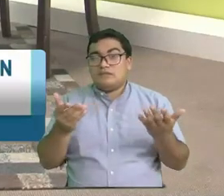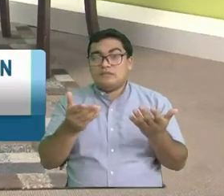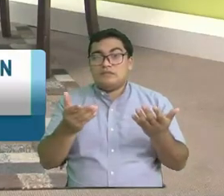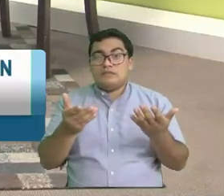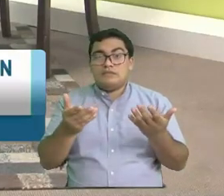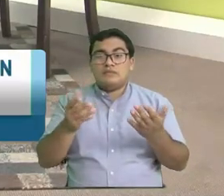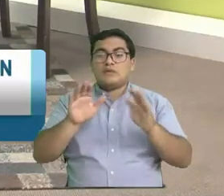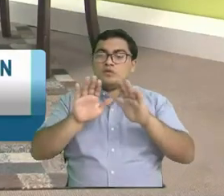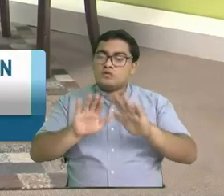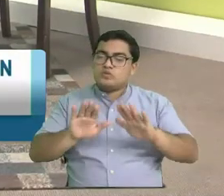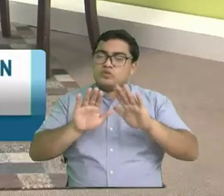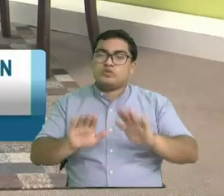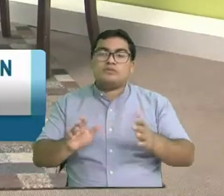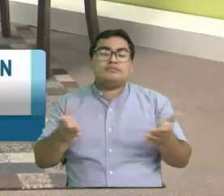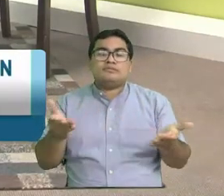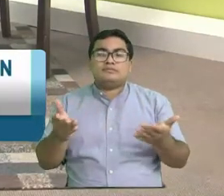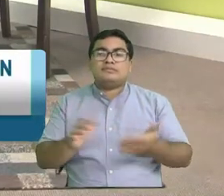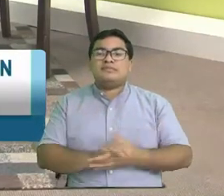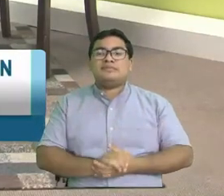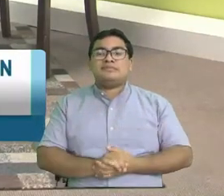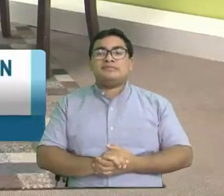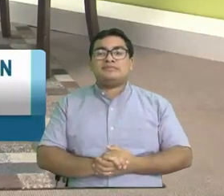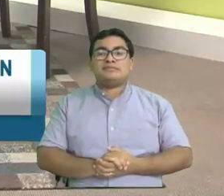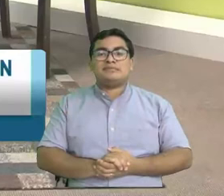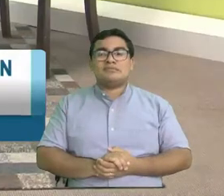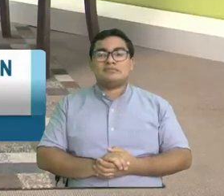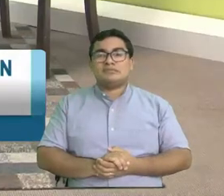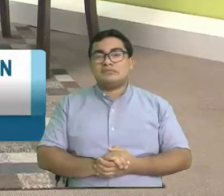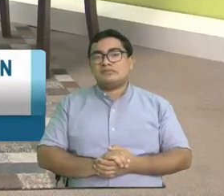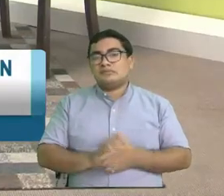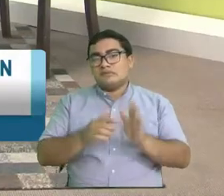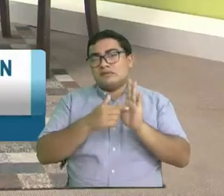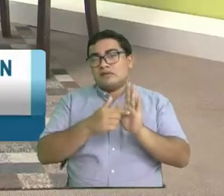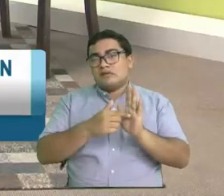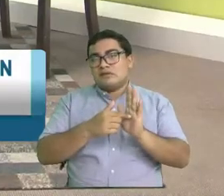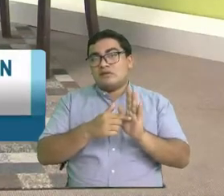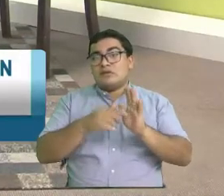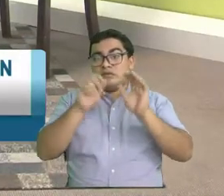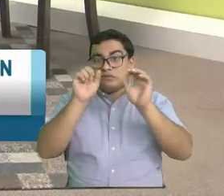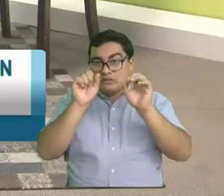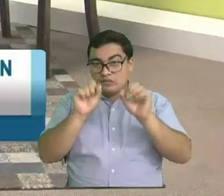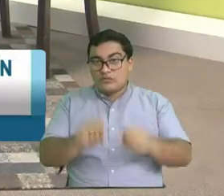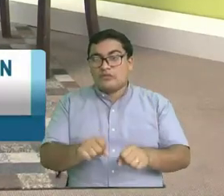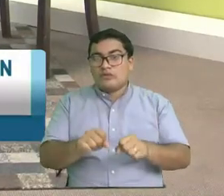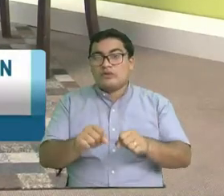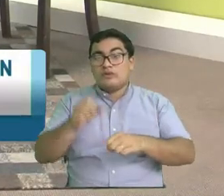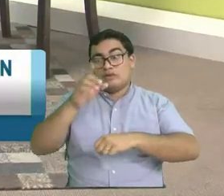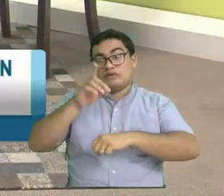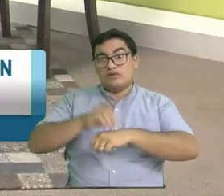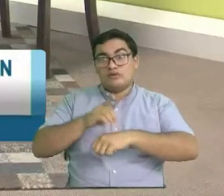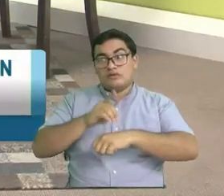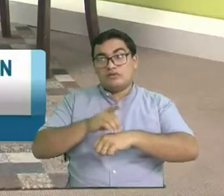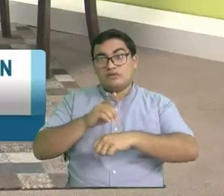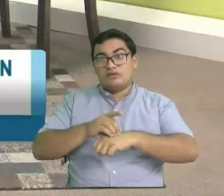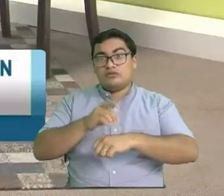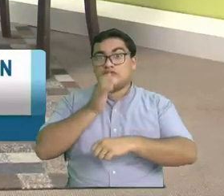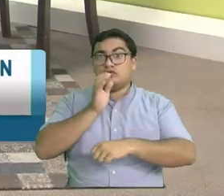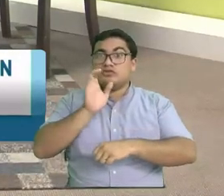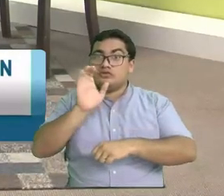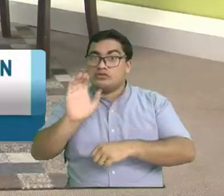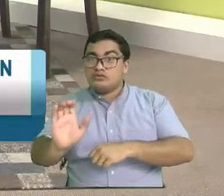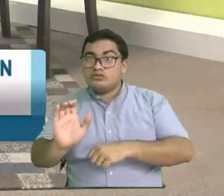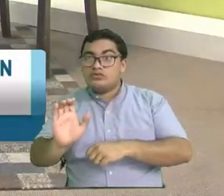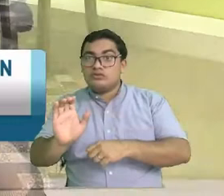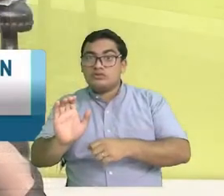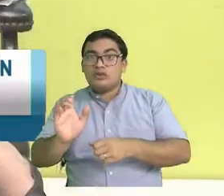disminuido esos síntomas? Y ahí estaríamos hablando un poco como de tratamiento, porque las intervenciones que nosotros hacemos en el medio ambiente del niño también es